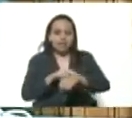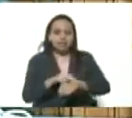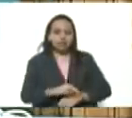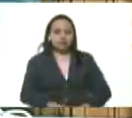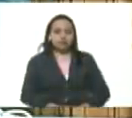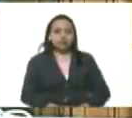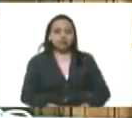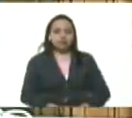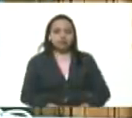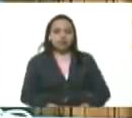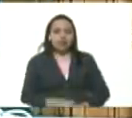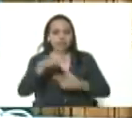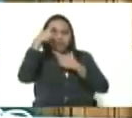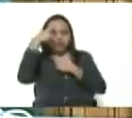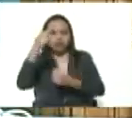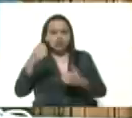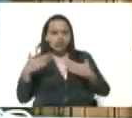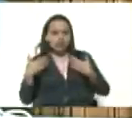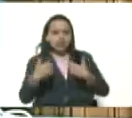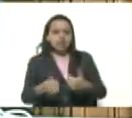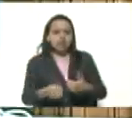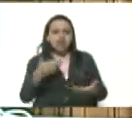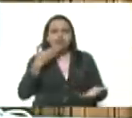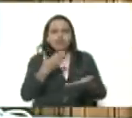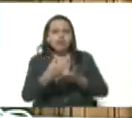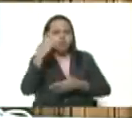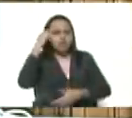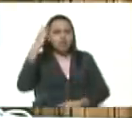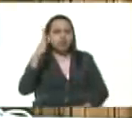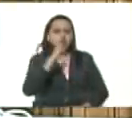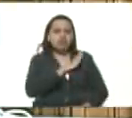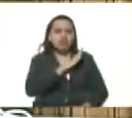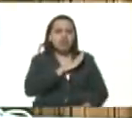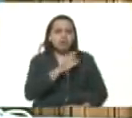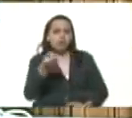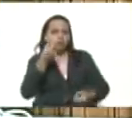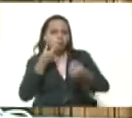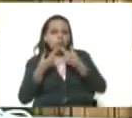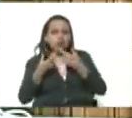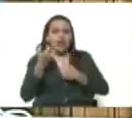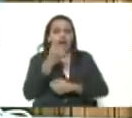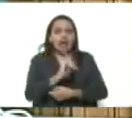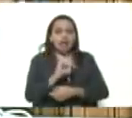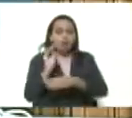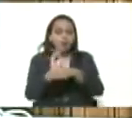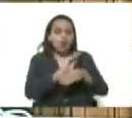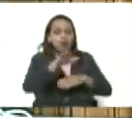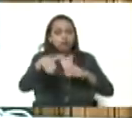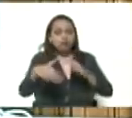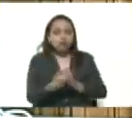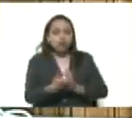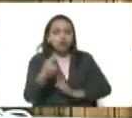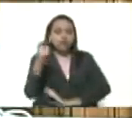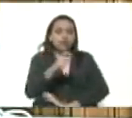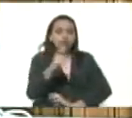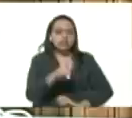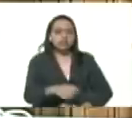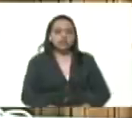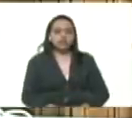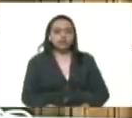médicas, profesionales de la salud. Gracias a Dios tenemos los tratamientos garantizados para todos los que lo